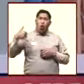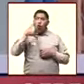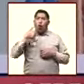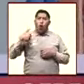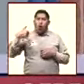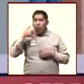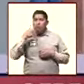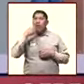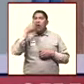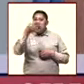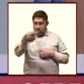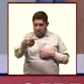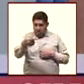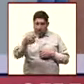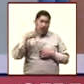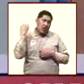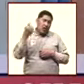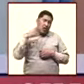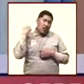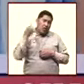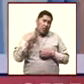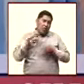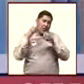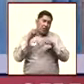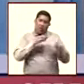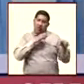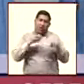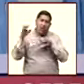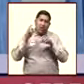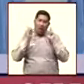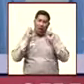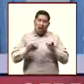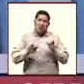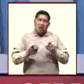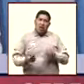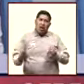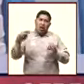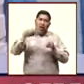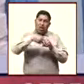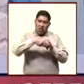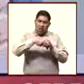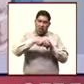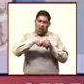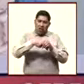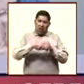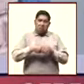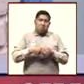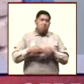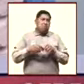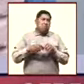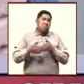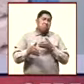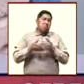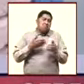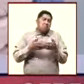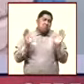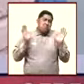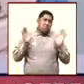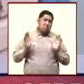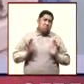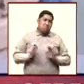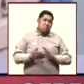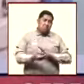les indican que desde siempre se ha realizado este tipo de ingresos directos, irregulares e ilegales